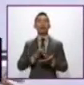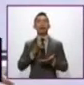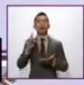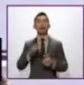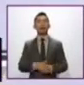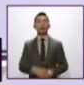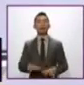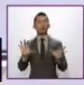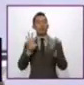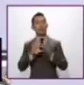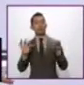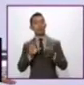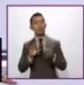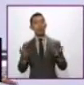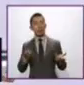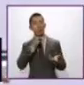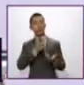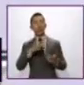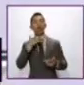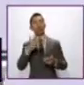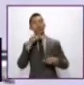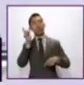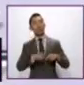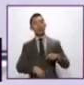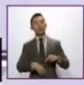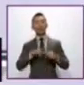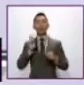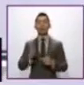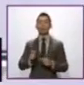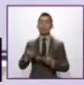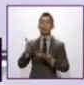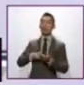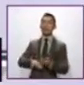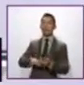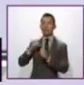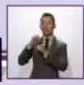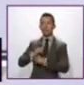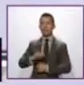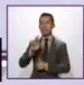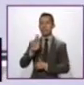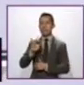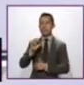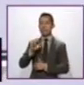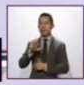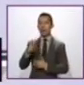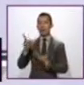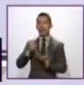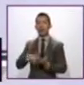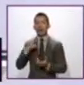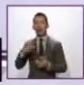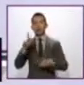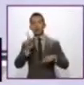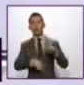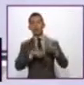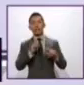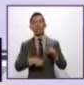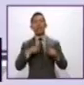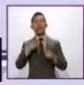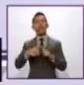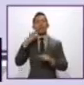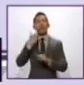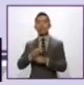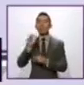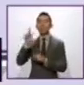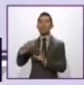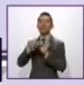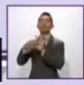podemos hablar del combate a la corrupción cuando la Fiscalía Especializada en perseguir estos delitos depende del mismo